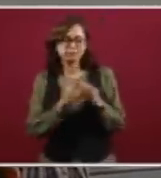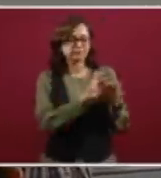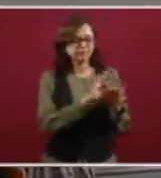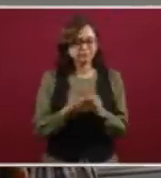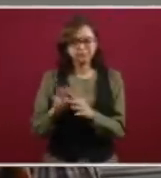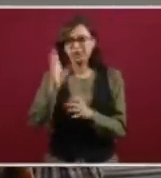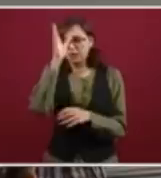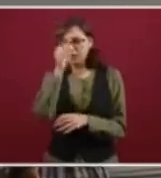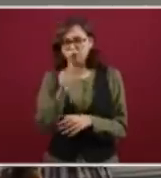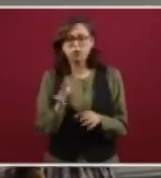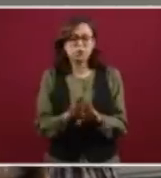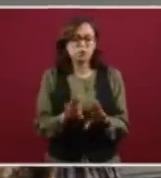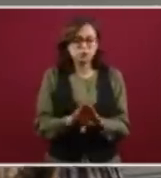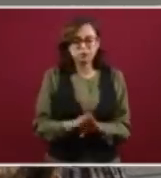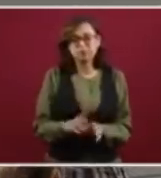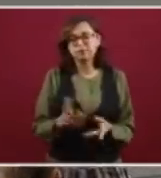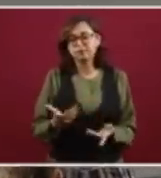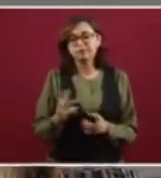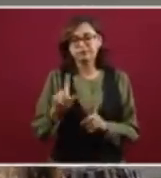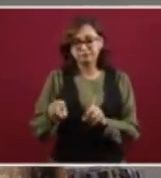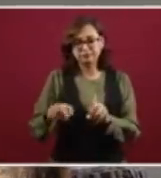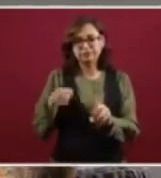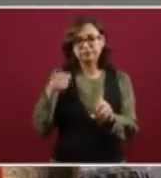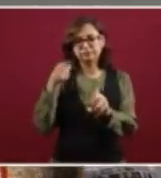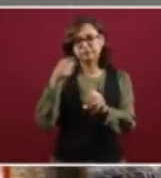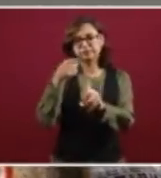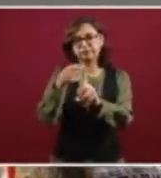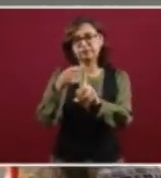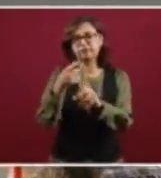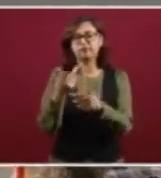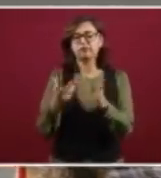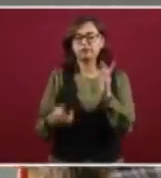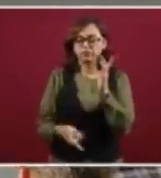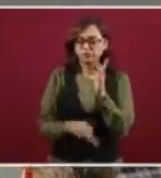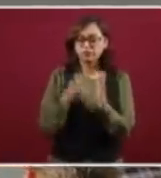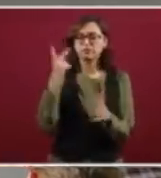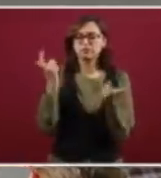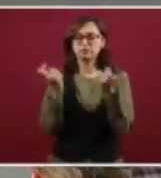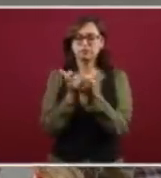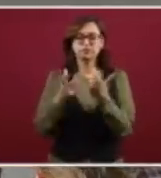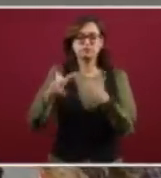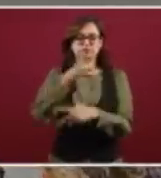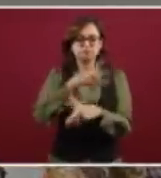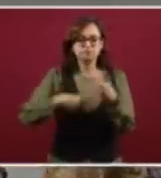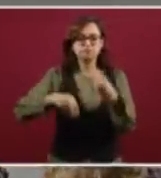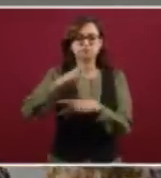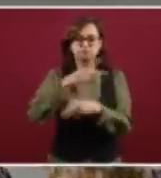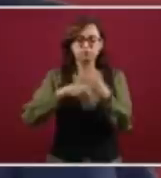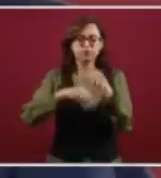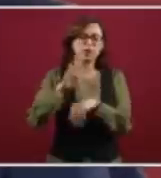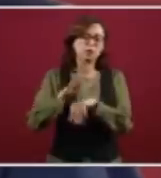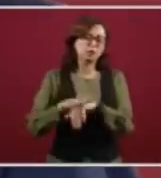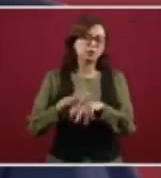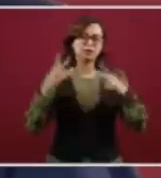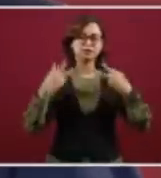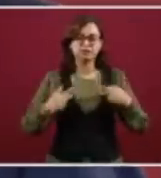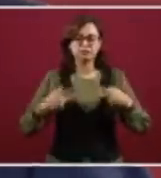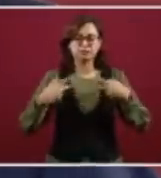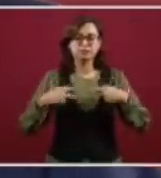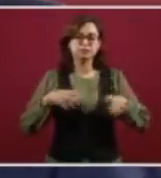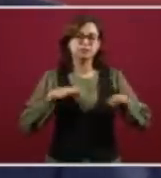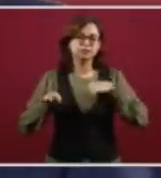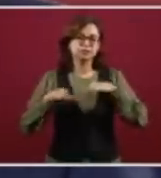y el propósito pues es reactivar la economía y que haya empleos y